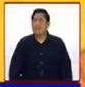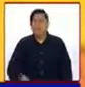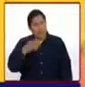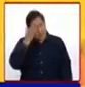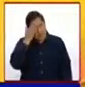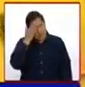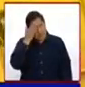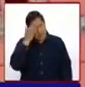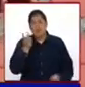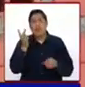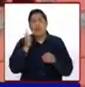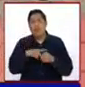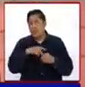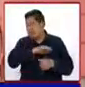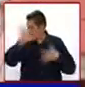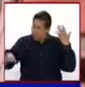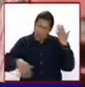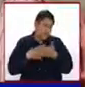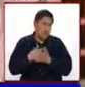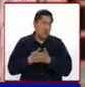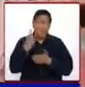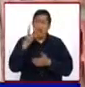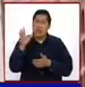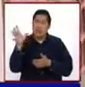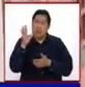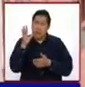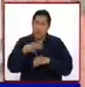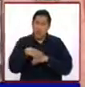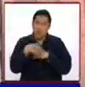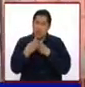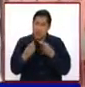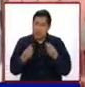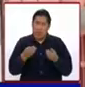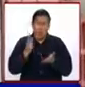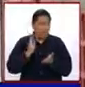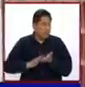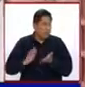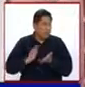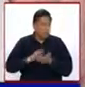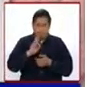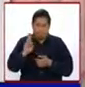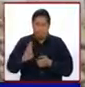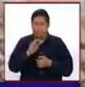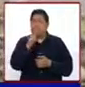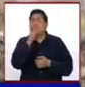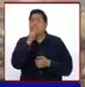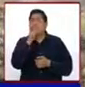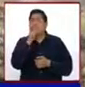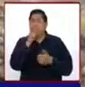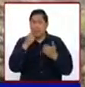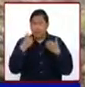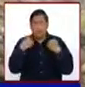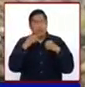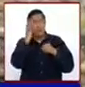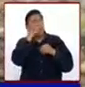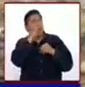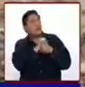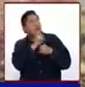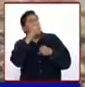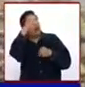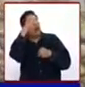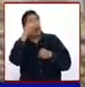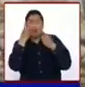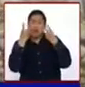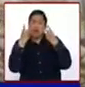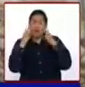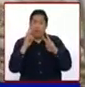Saber que somos parte de un todo, de una madre tierra que nos permite utilizar el agua, tener un nevado hermoso,